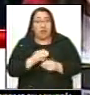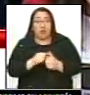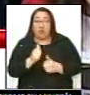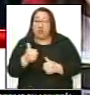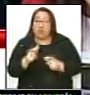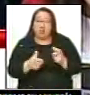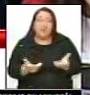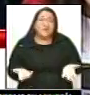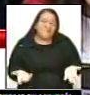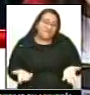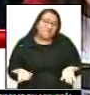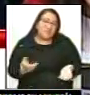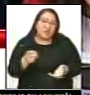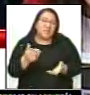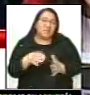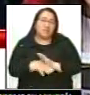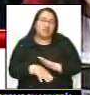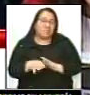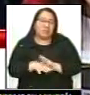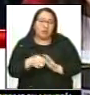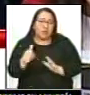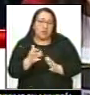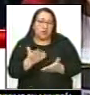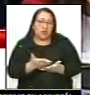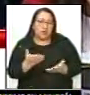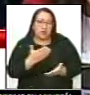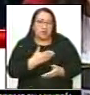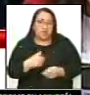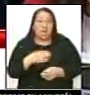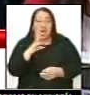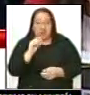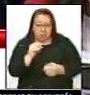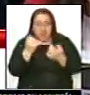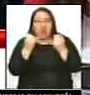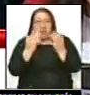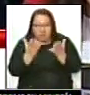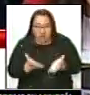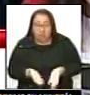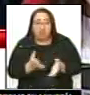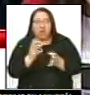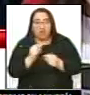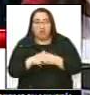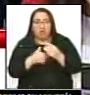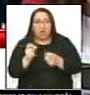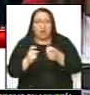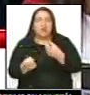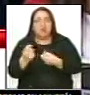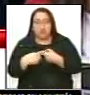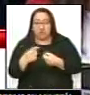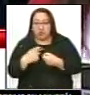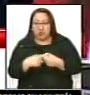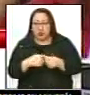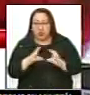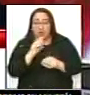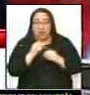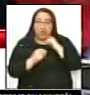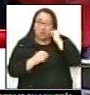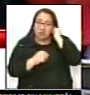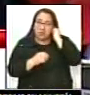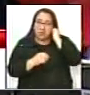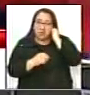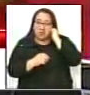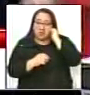terceros ya ese tipo de bajezas para otro lado, señor presidente. Hablemos del informe, hablemos de los involucrados, no hablemos de